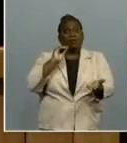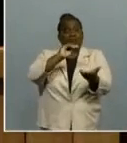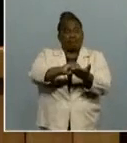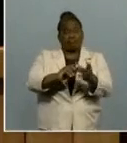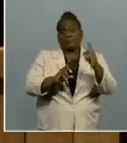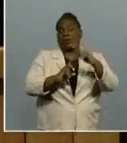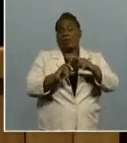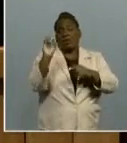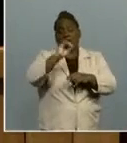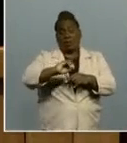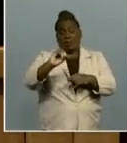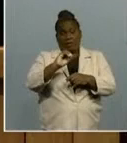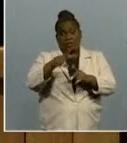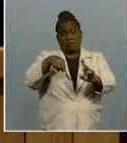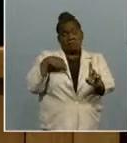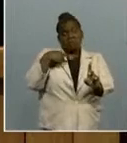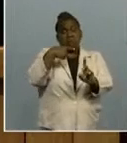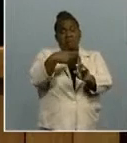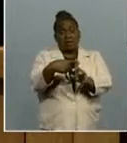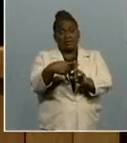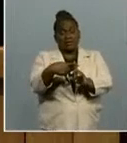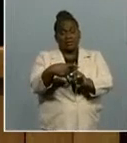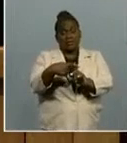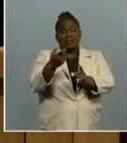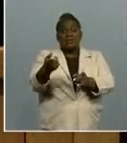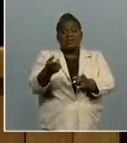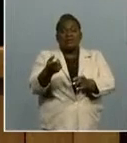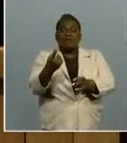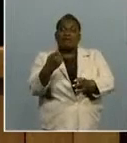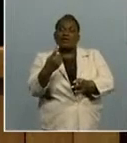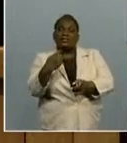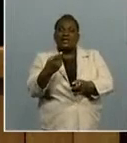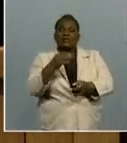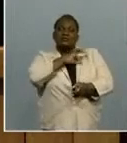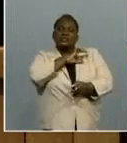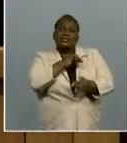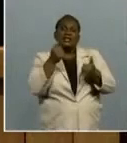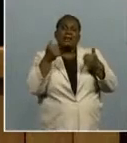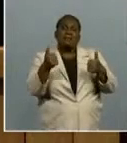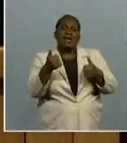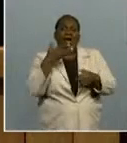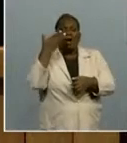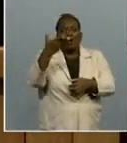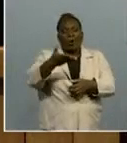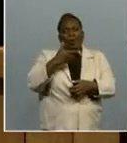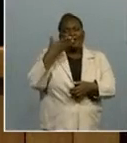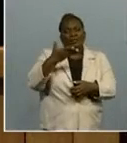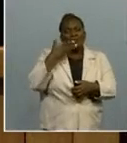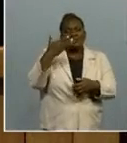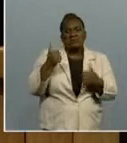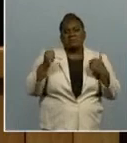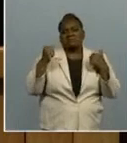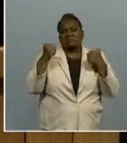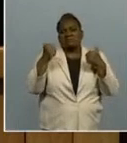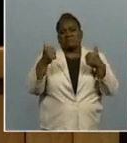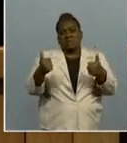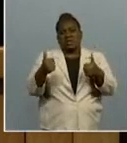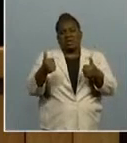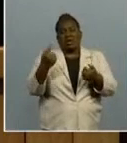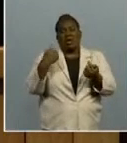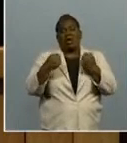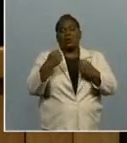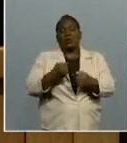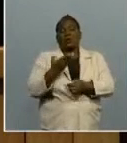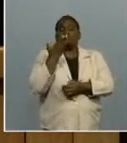a ellos se suman las insatisfacciones generadas por una argumentación no siempre oportuna y precisa y algunos